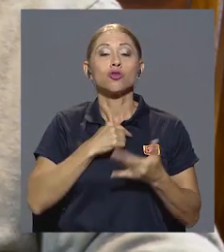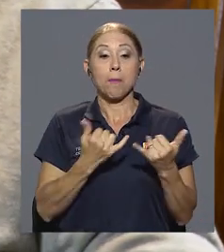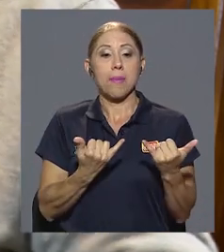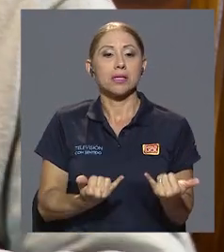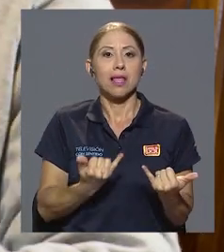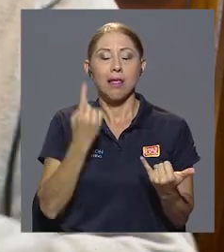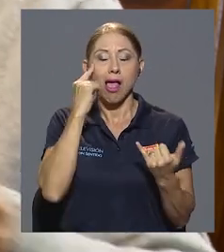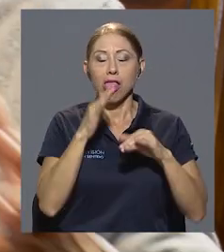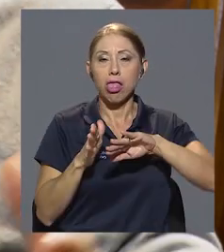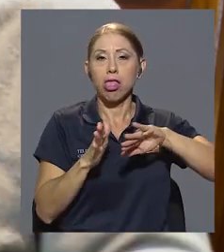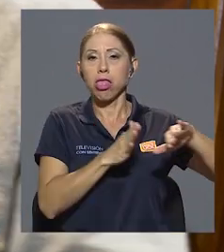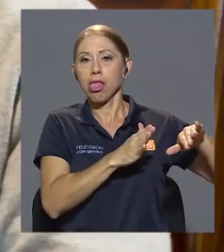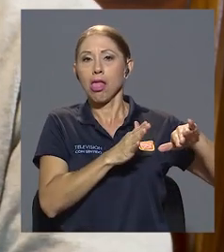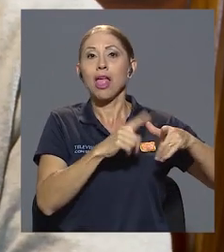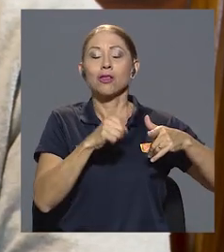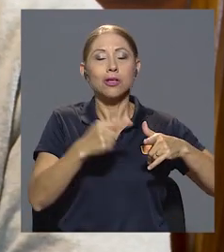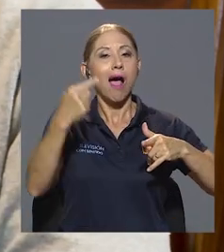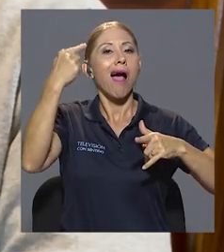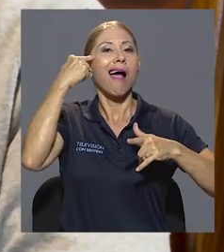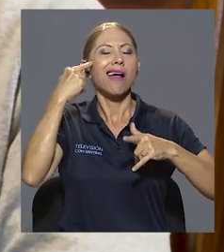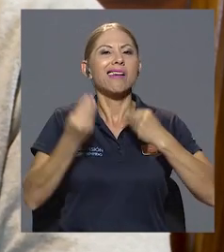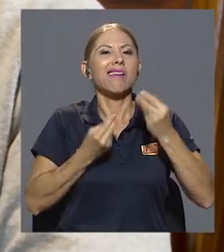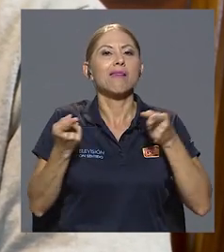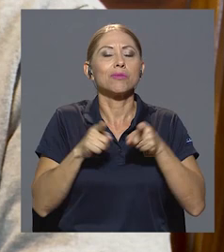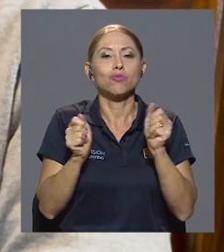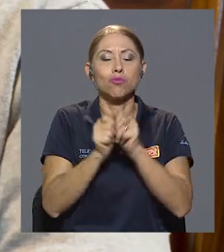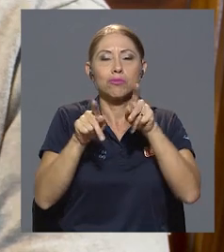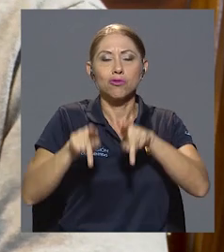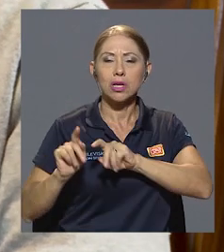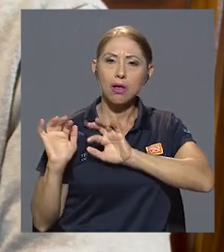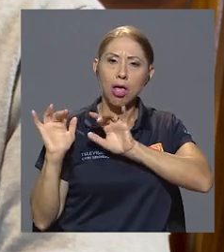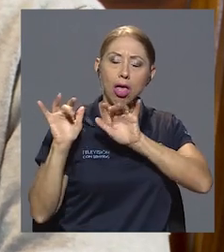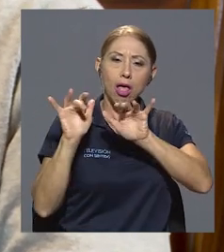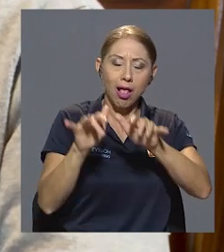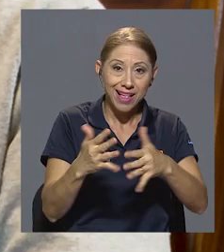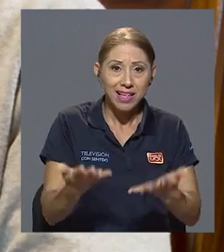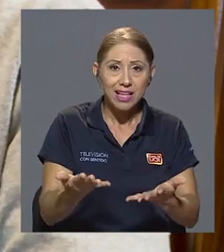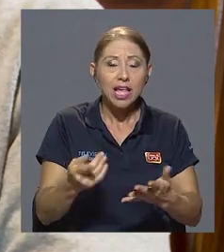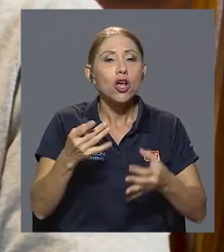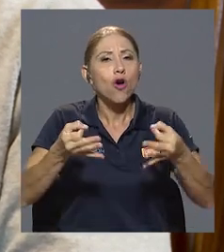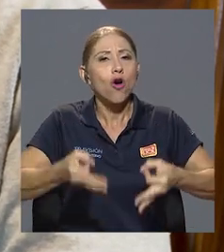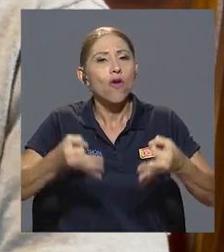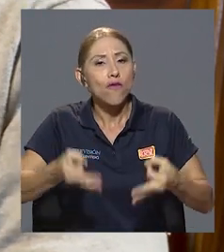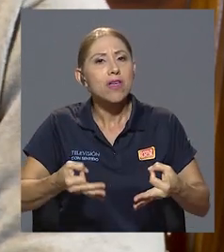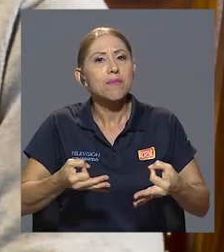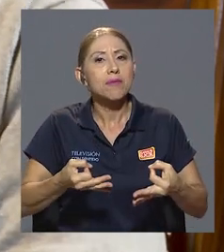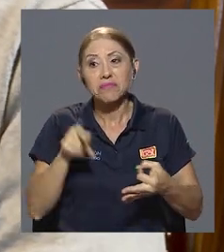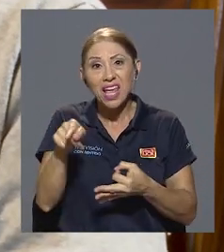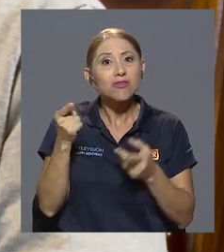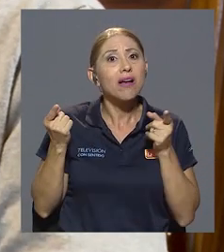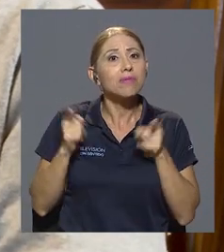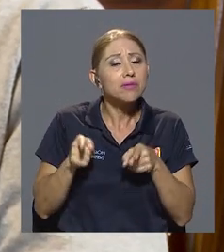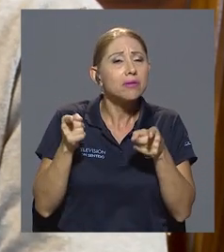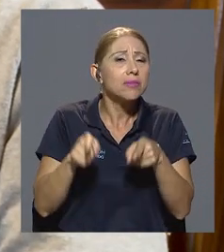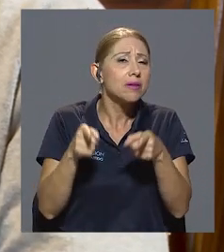migratorio en una escala temporal mucho mayor y nos confirman que posiblemente más bien la lo que ha sido la